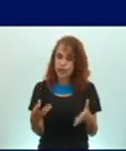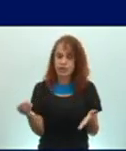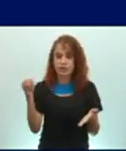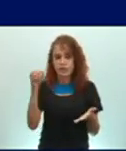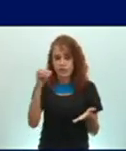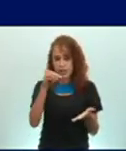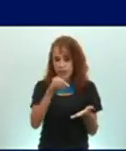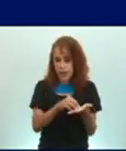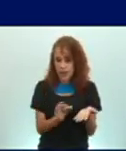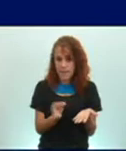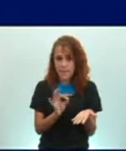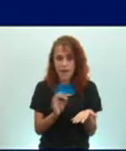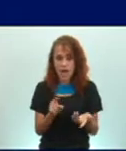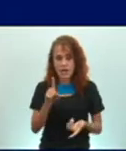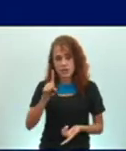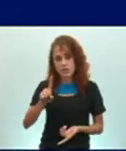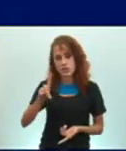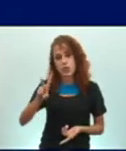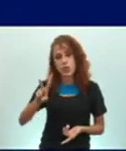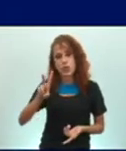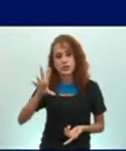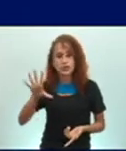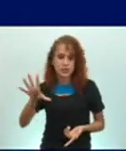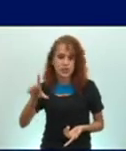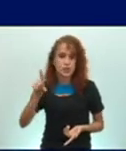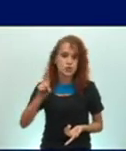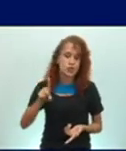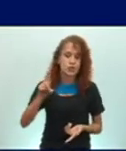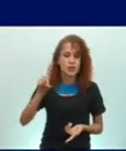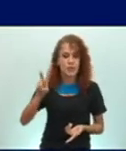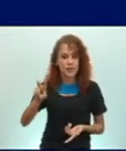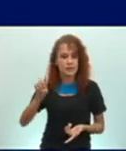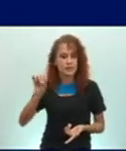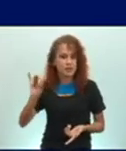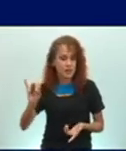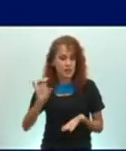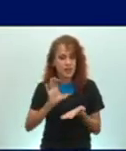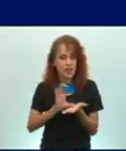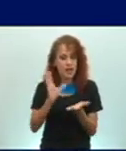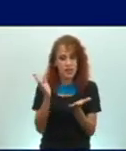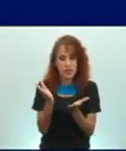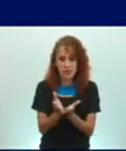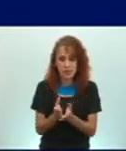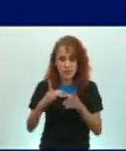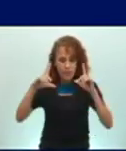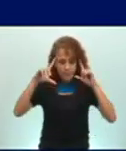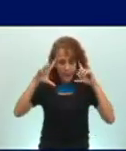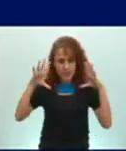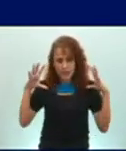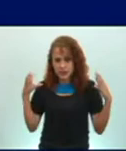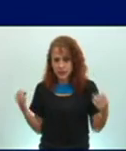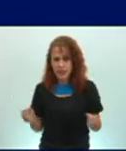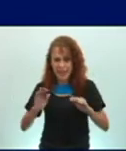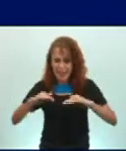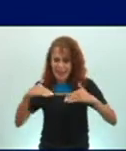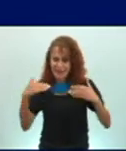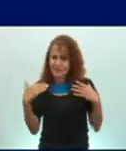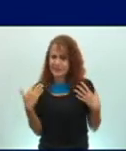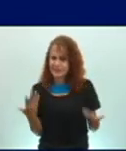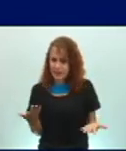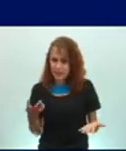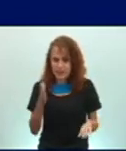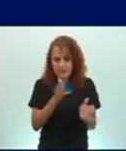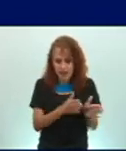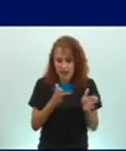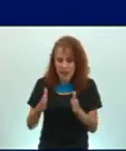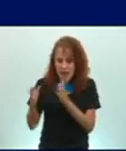que vayas a las páginas 125 y 126 de tu libro de texto para que puedas entender qué sucede en cada una